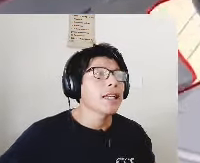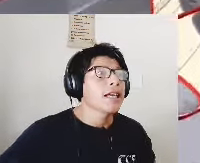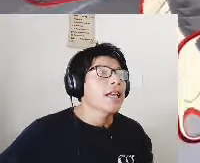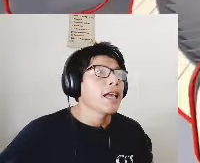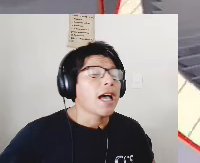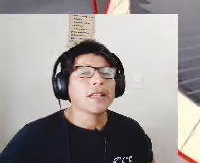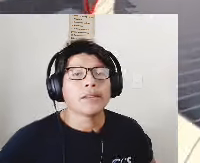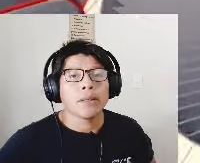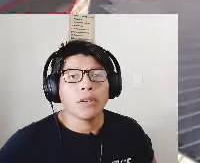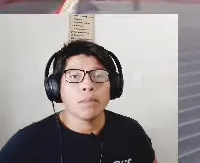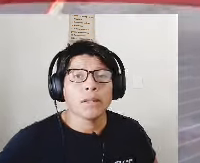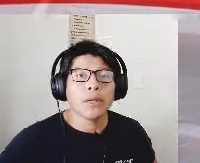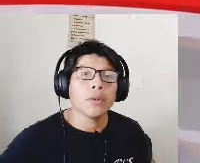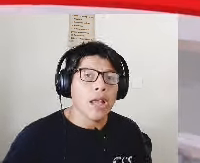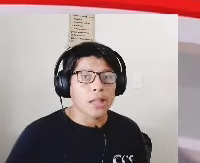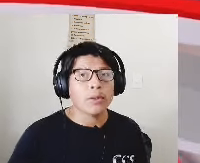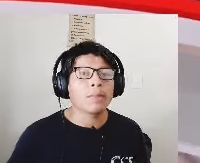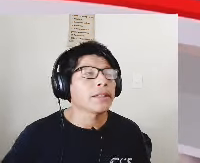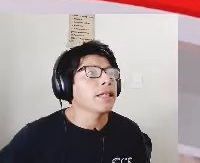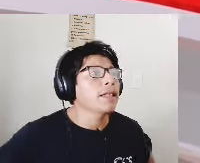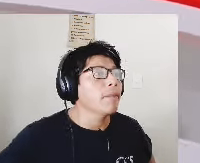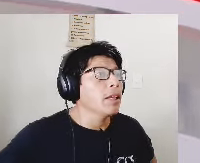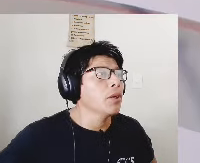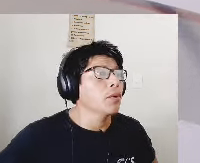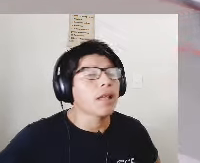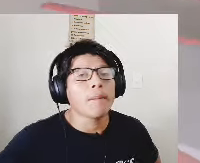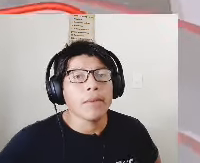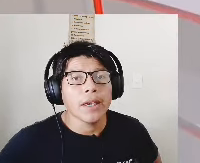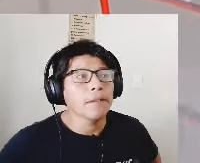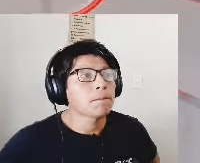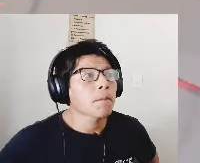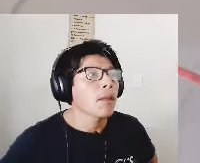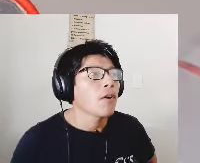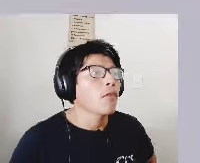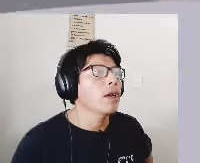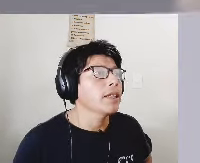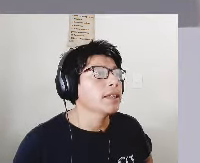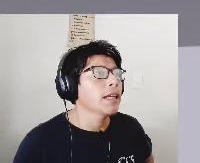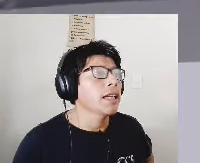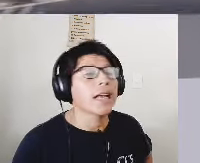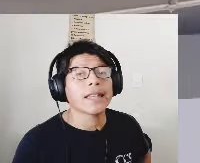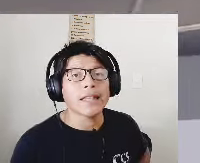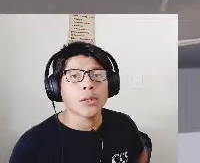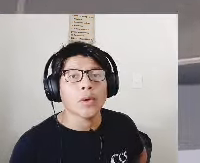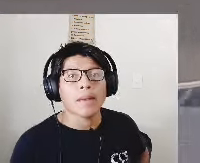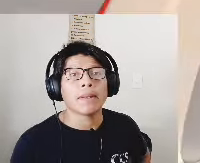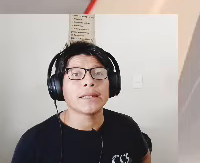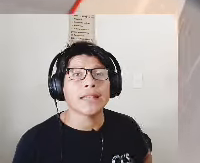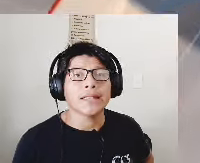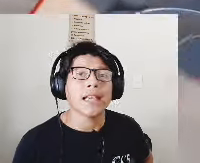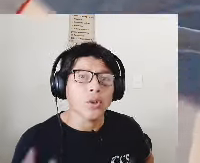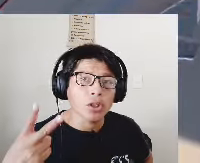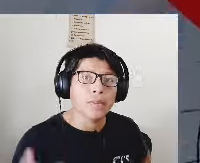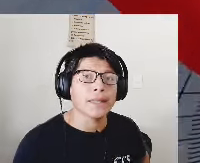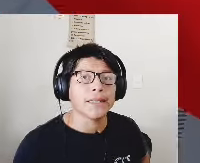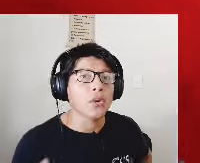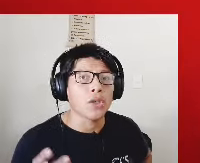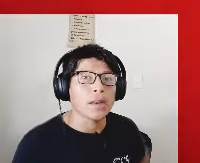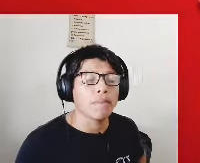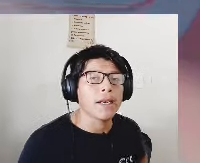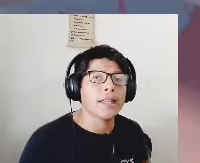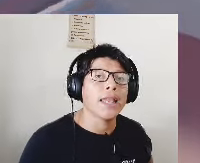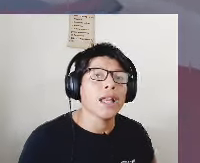también Andrés Manuel López Obrador, actual presidente de México, también fue candidato a la presidencia dos